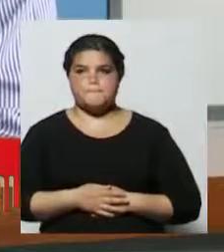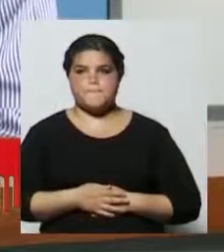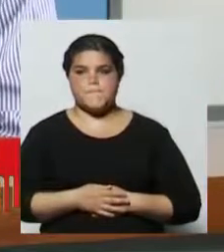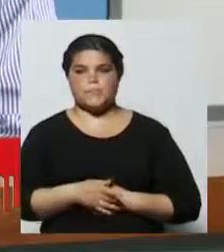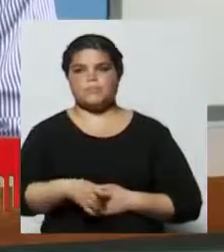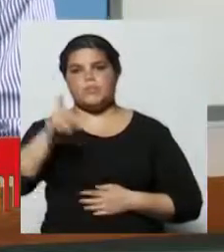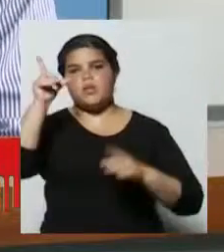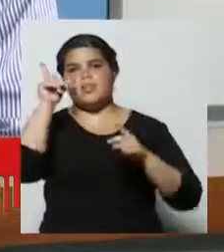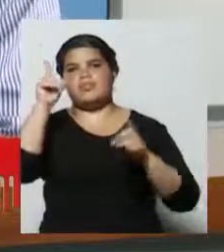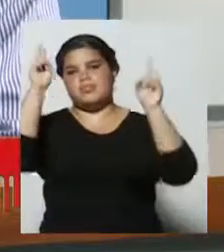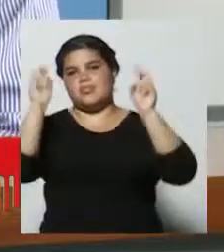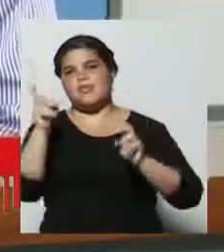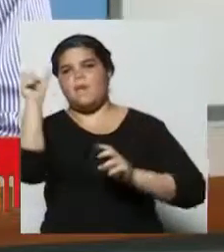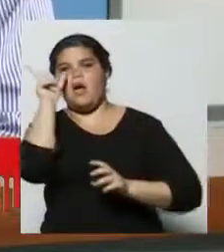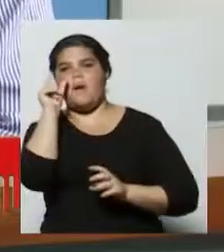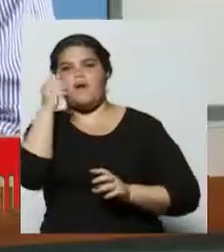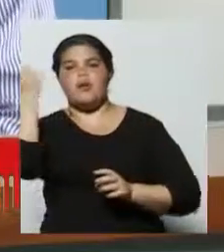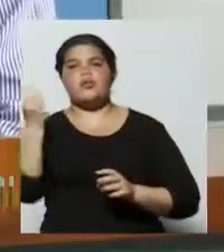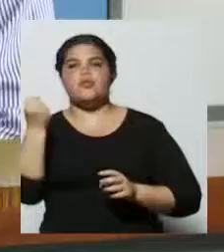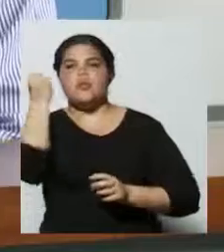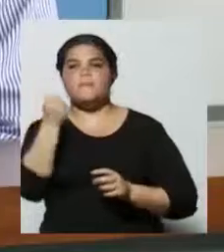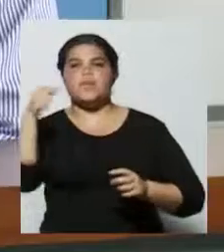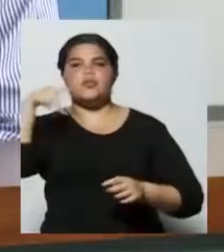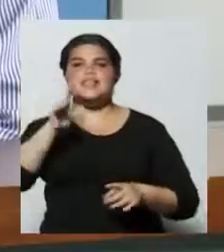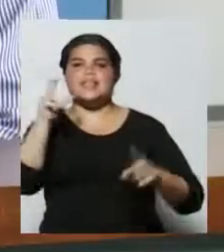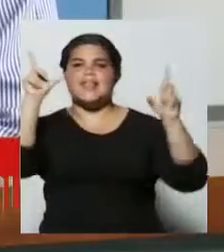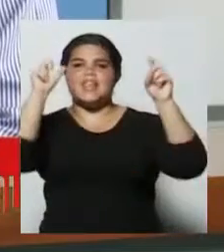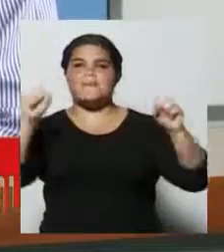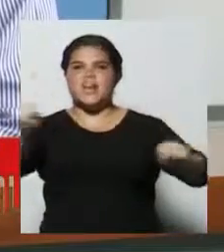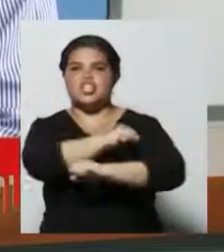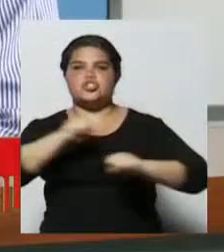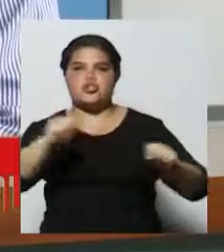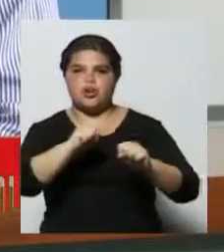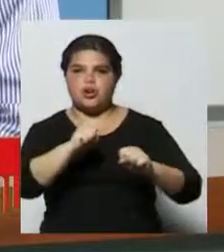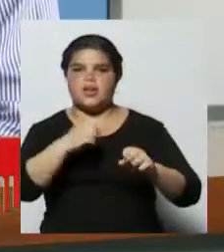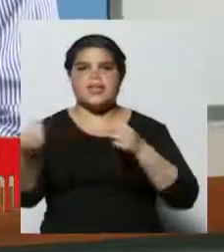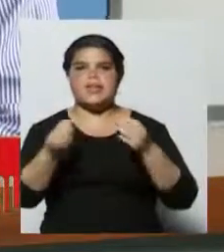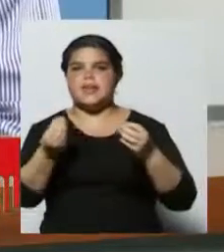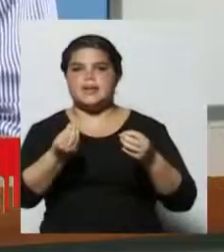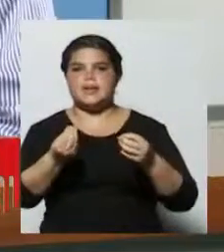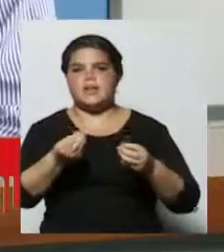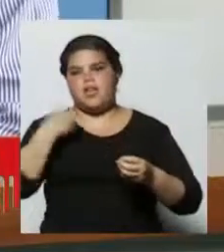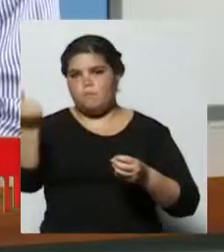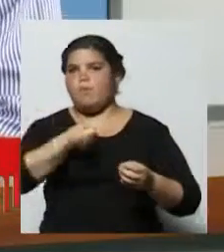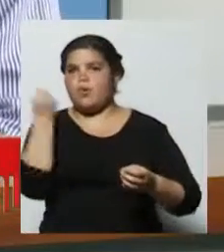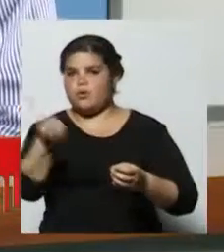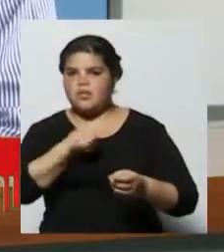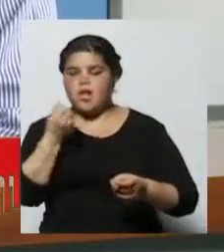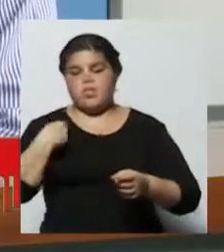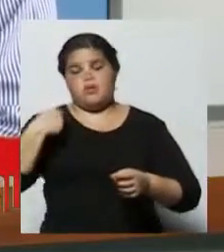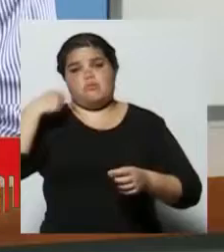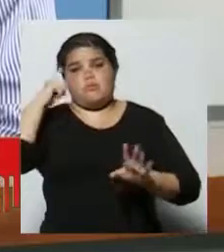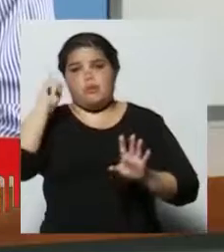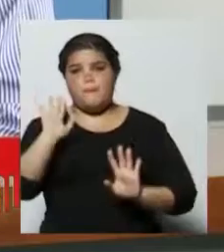el componente del shock o la sorpresa siempre ocupa un lugar importante. Así que yo estimo, al menos es